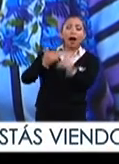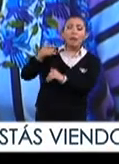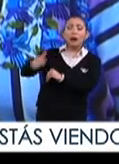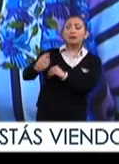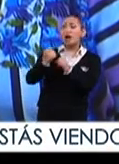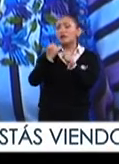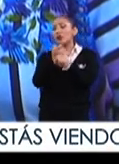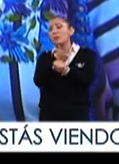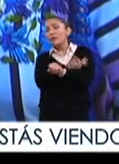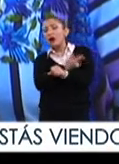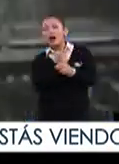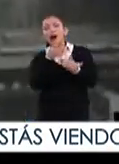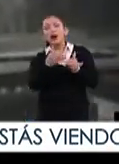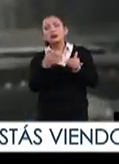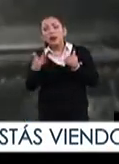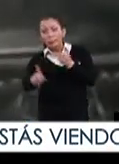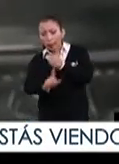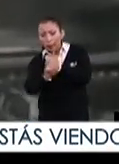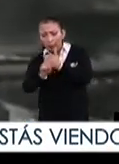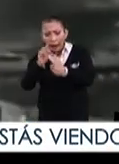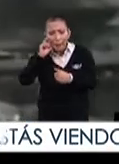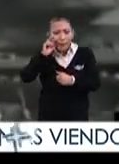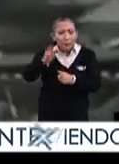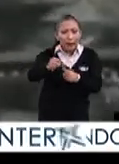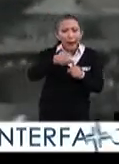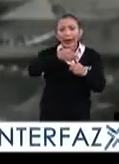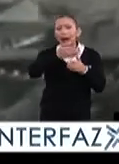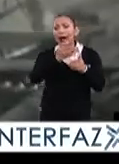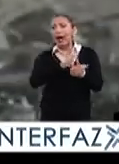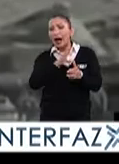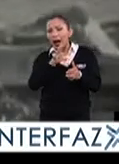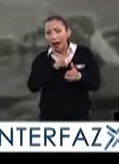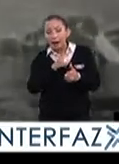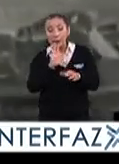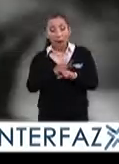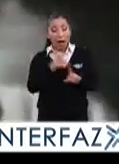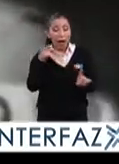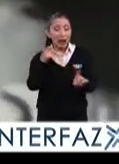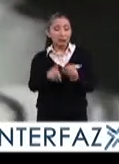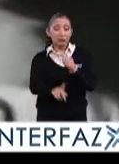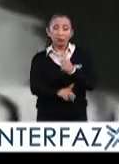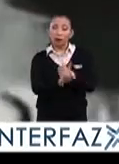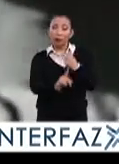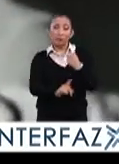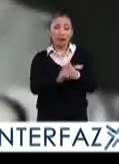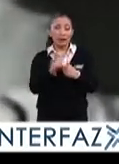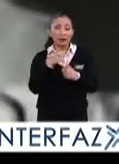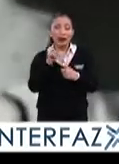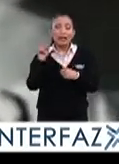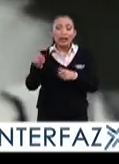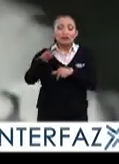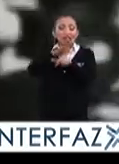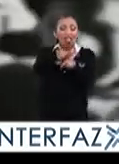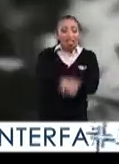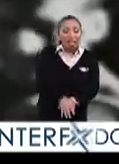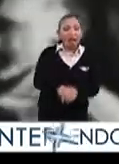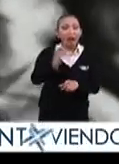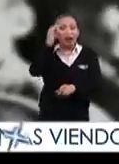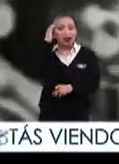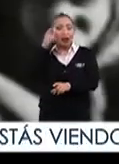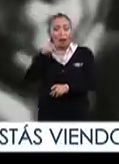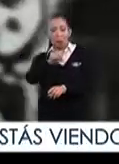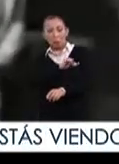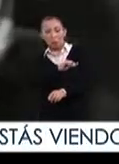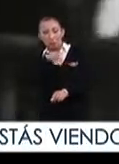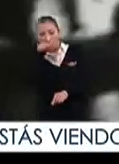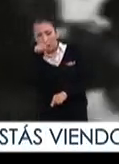últimos años, los conflictos que se han vivido, especialmente los conflictos que implicó represión,